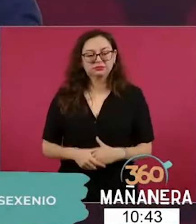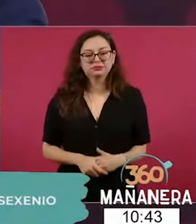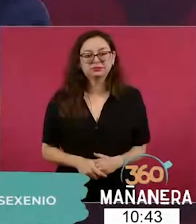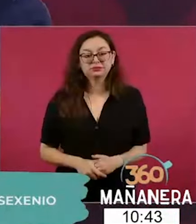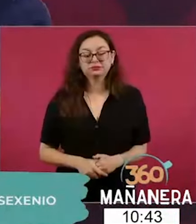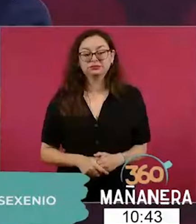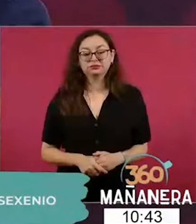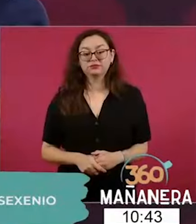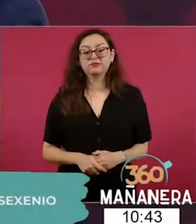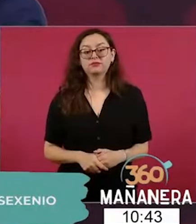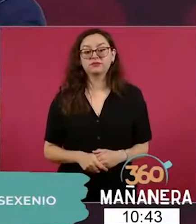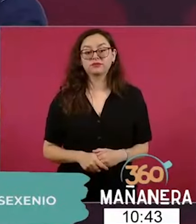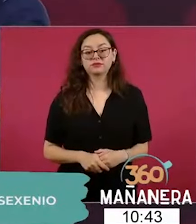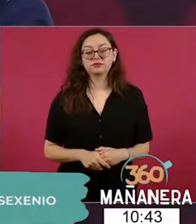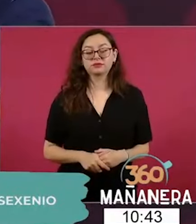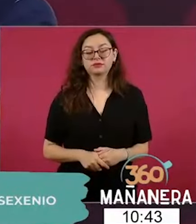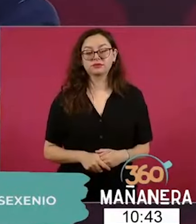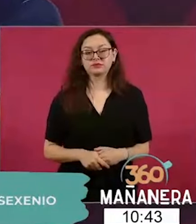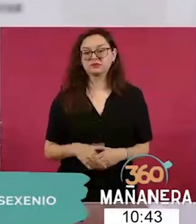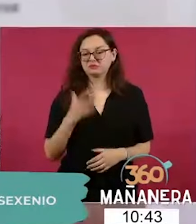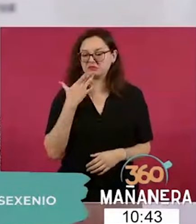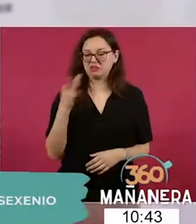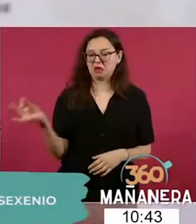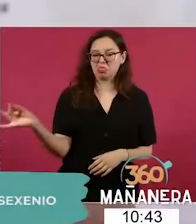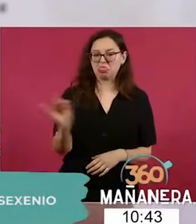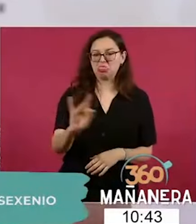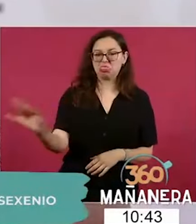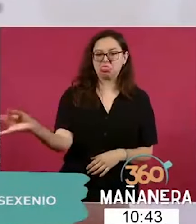socavar lo ningunear